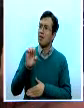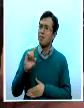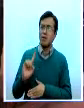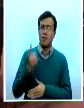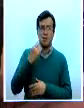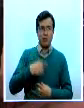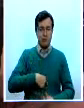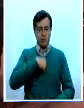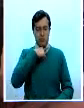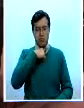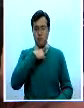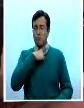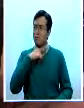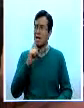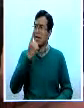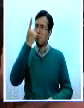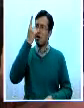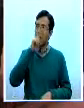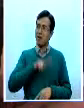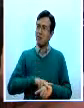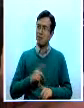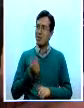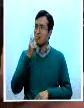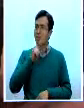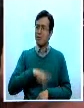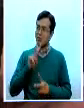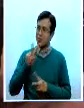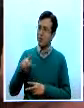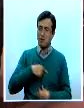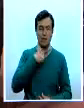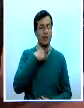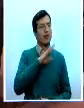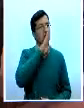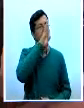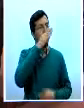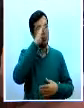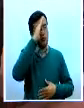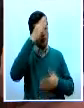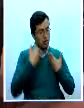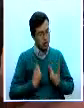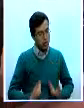vez que no contentó el capital nunca claro siempre una